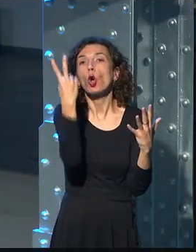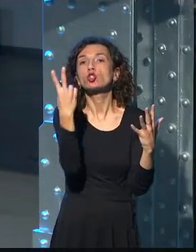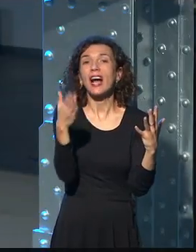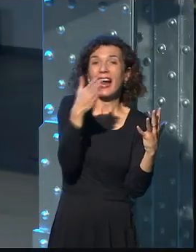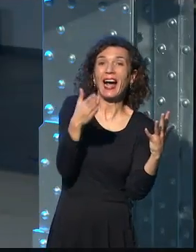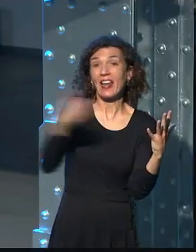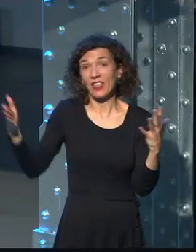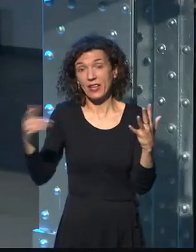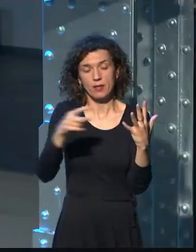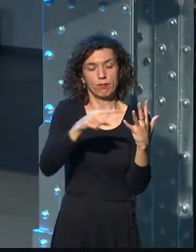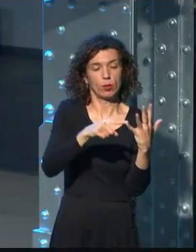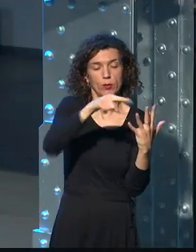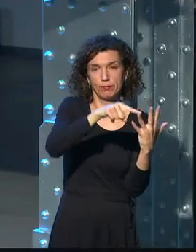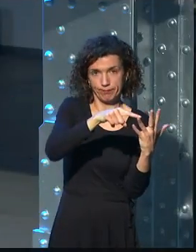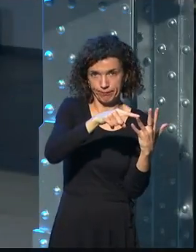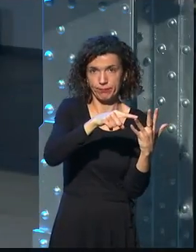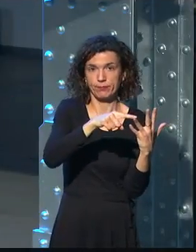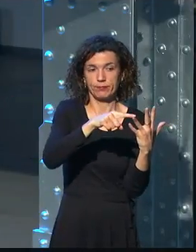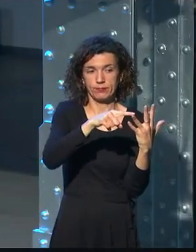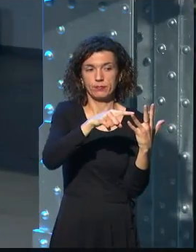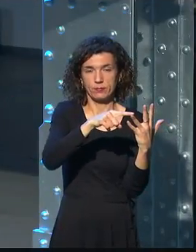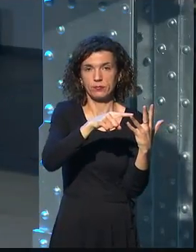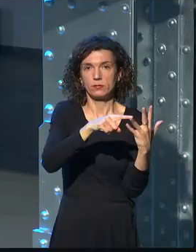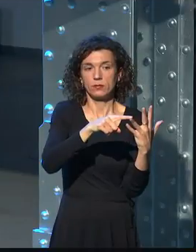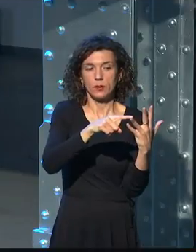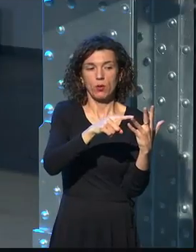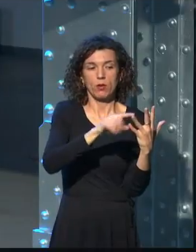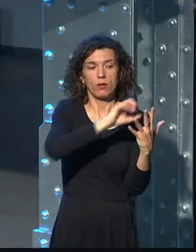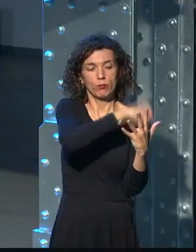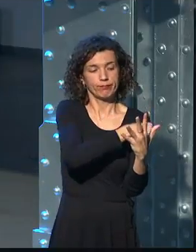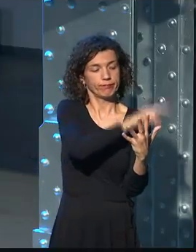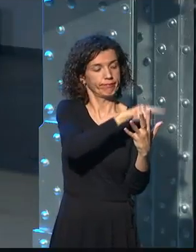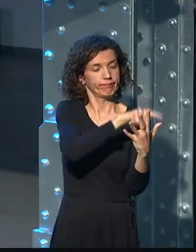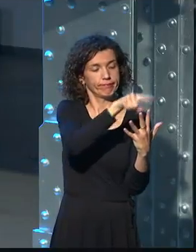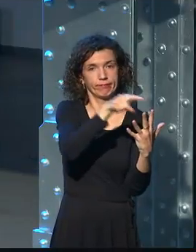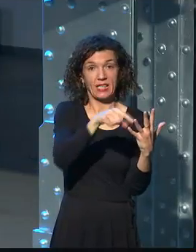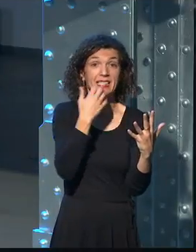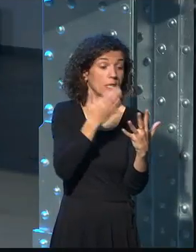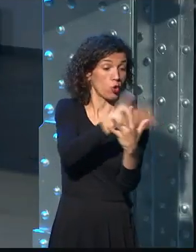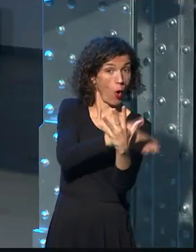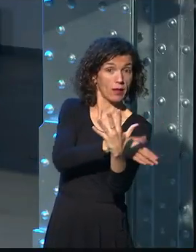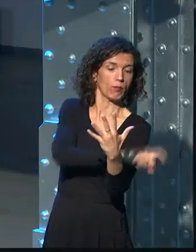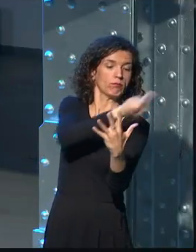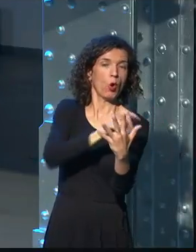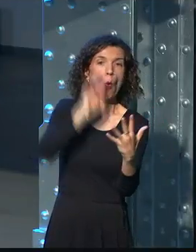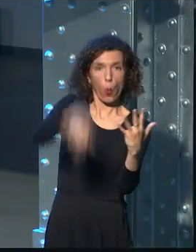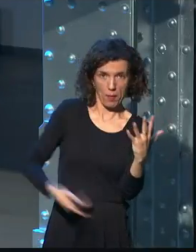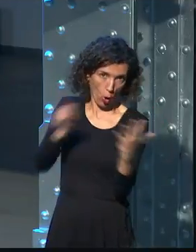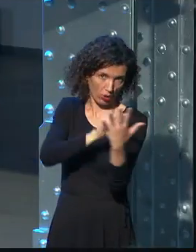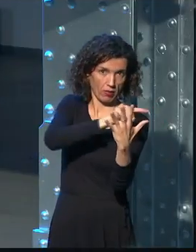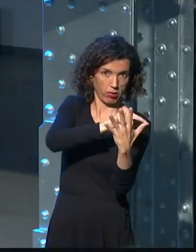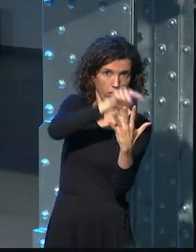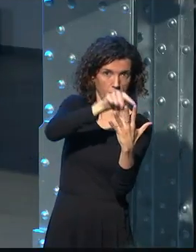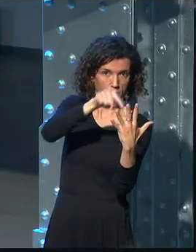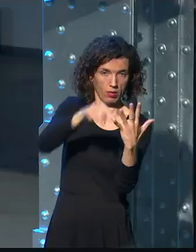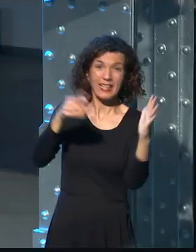derecha, no hay más dedos a la derecha, no podéis empezar por aquí, tendréis que dar la vuelta entonces y moveros en la dirección contraria, ¿vale? Pero no